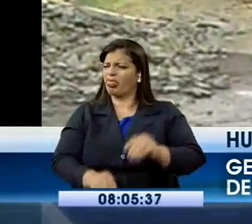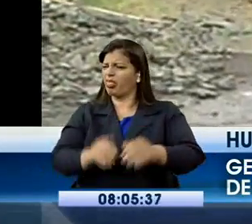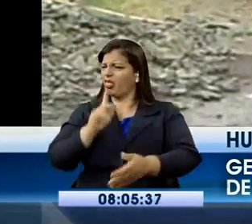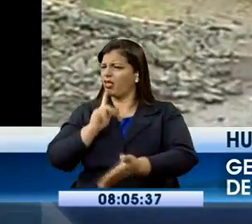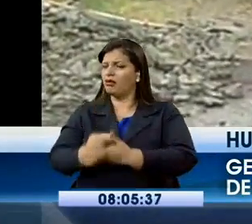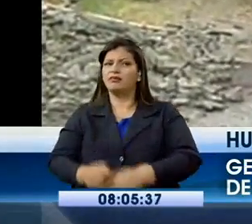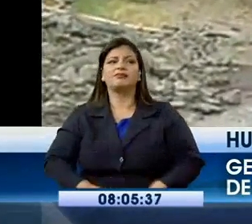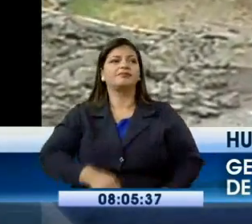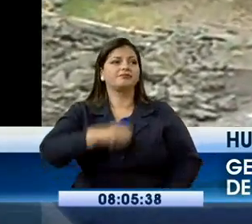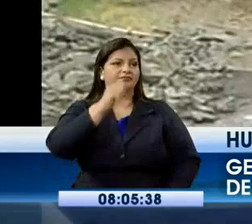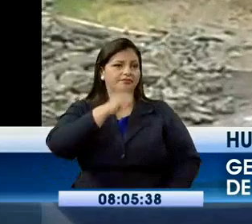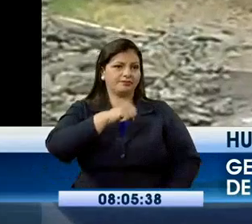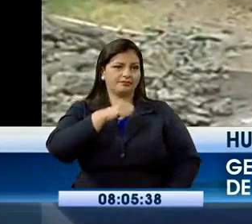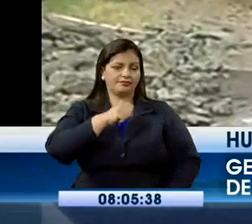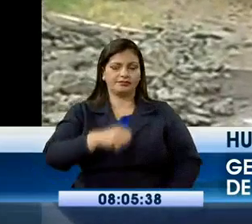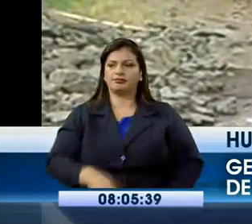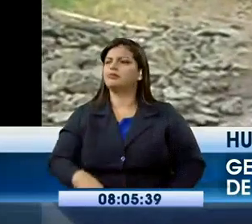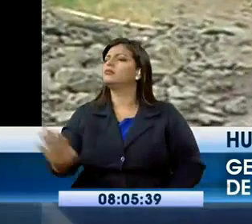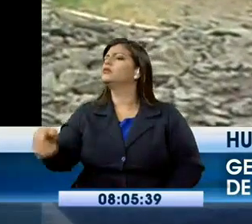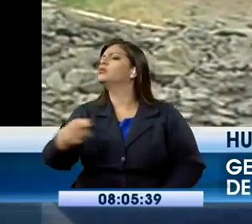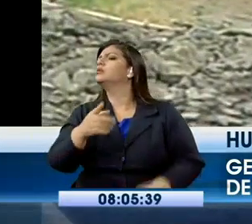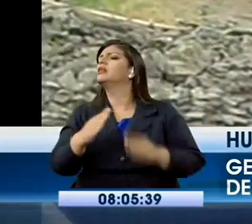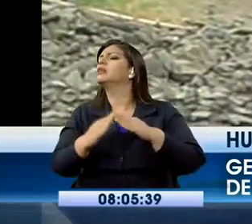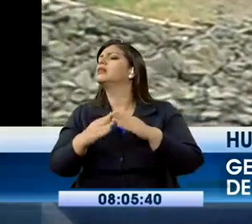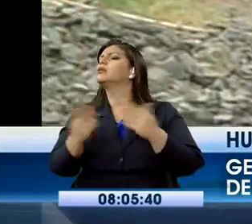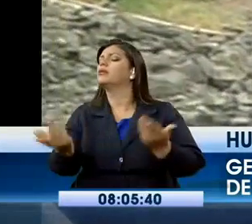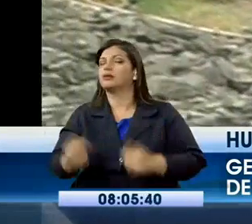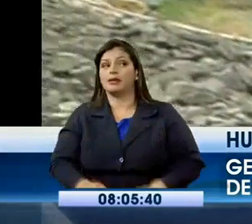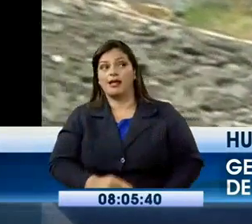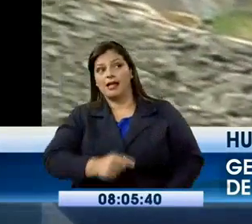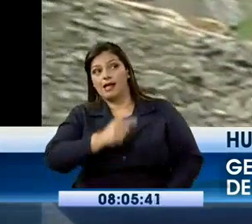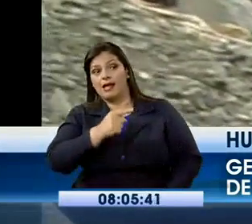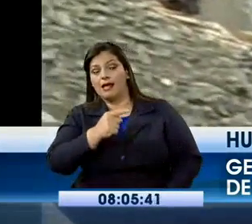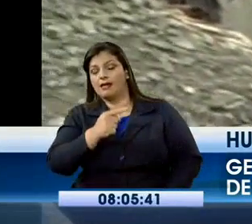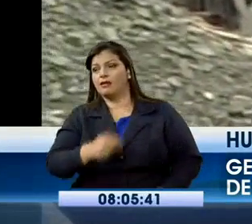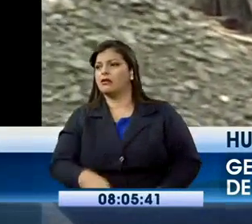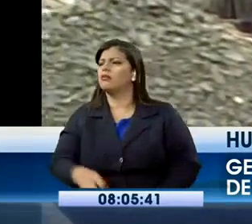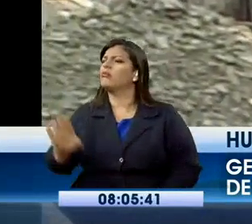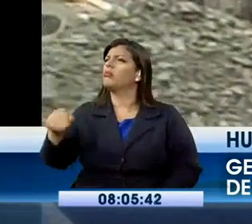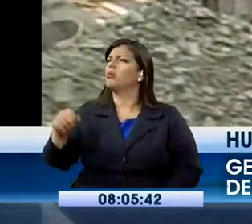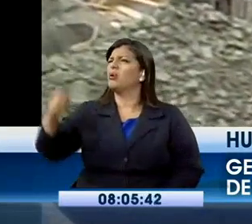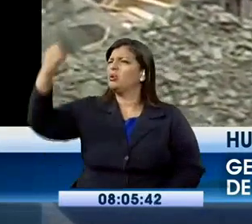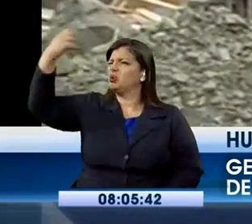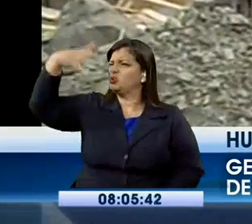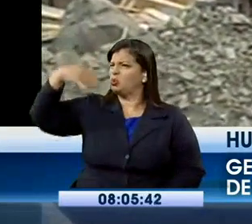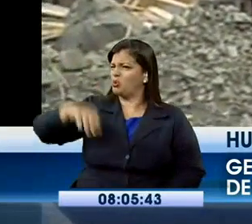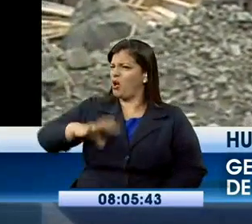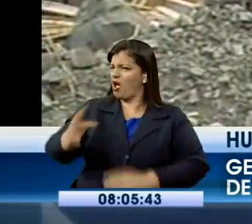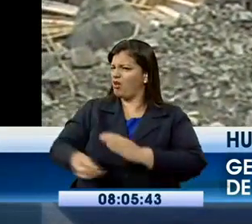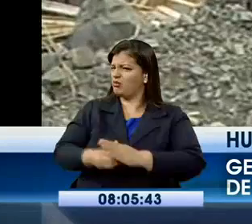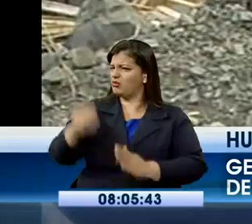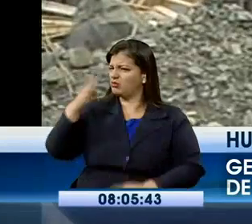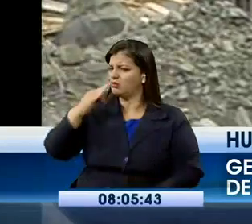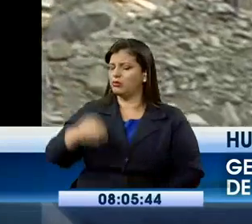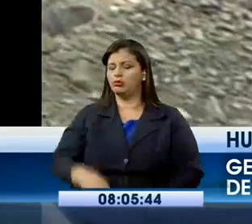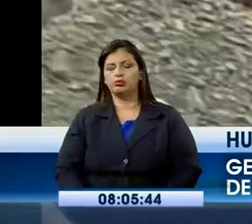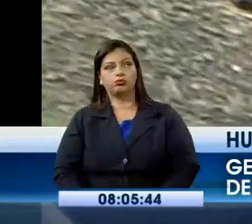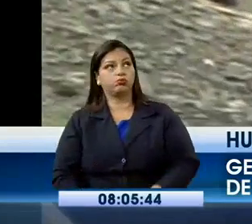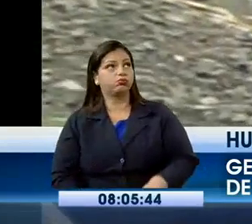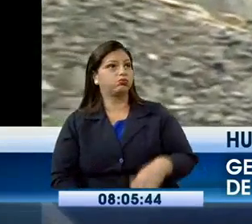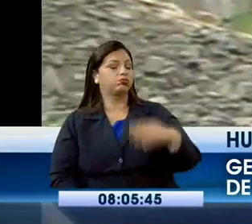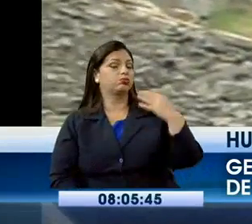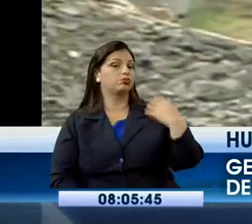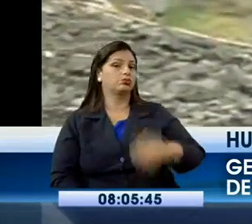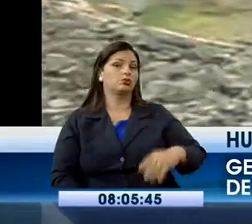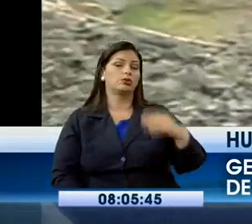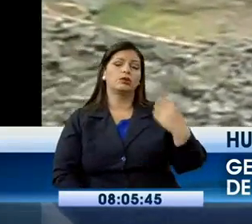ahí. ¿Usted vive dónde? ¿Aquí al ladito? Ahí, en esa casa de allí. ¿Y ahora cuando también hace sol? Oh, terrible, pues esto es terrible, sí. Necesitamos